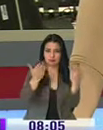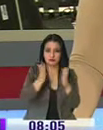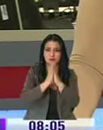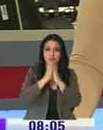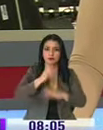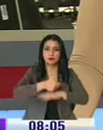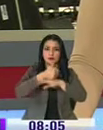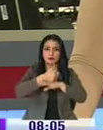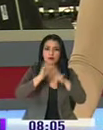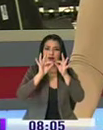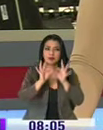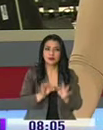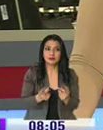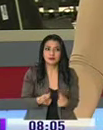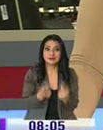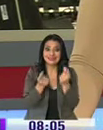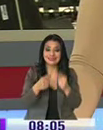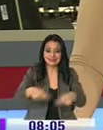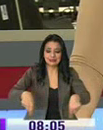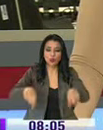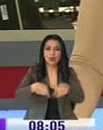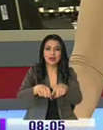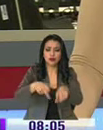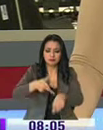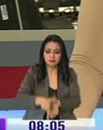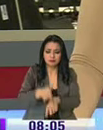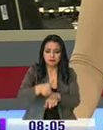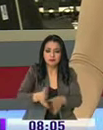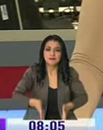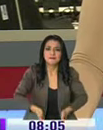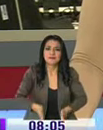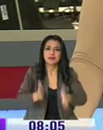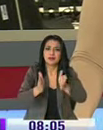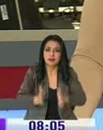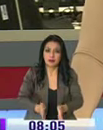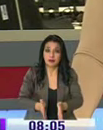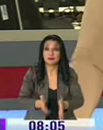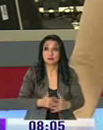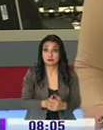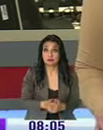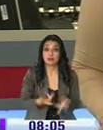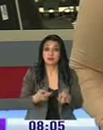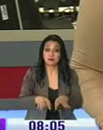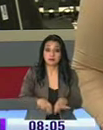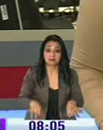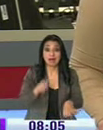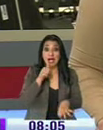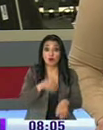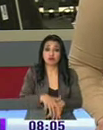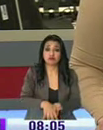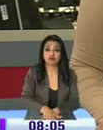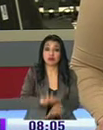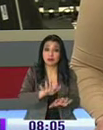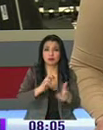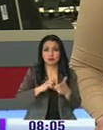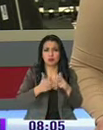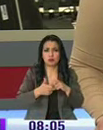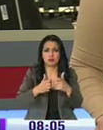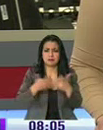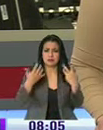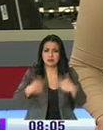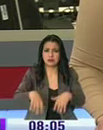el arreglo inmediato de un hueco que se ha formado en la vía, de donde también hay una fuga de agua. Con ese inconveniente llevan